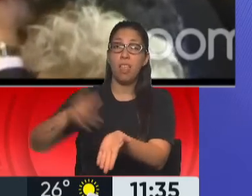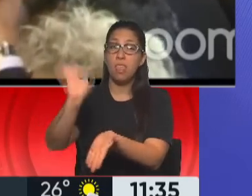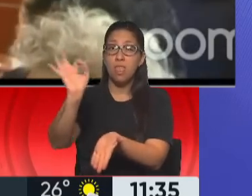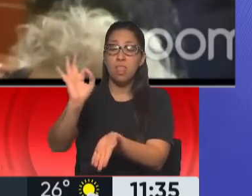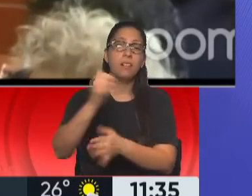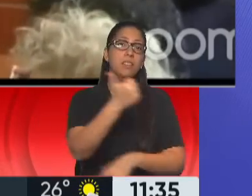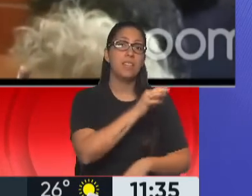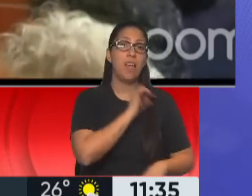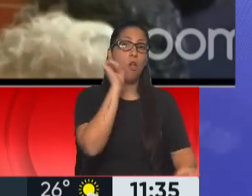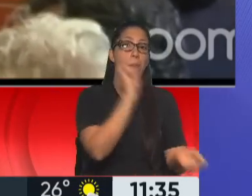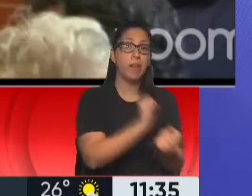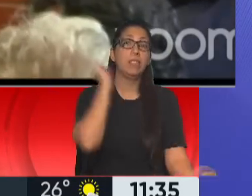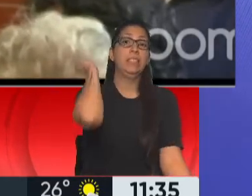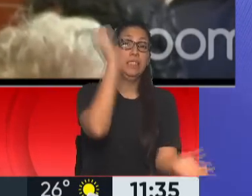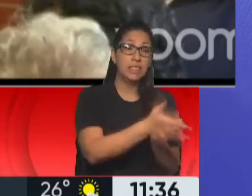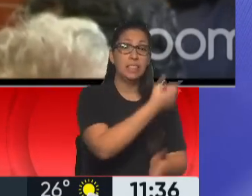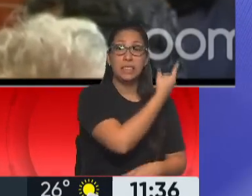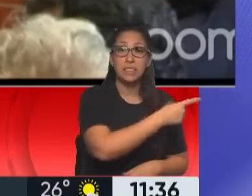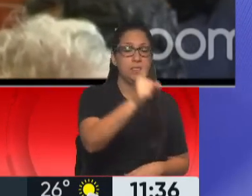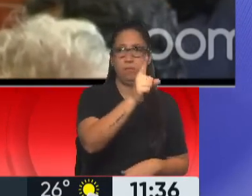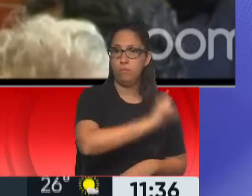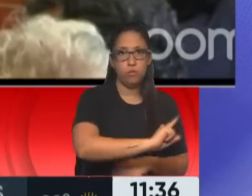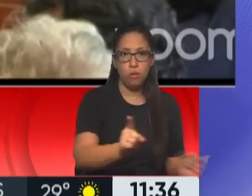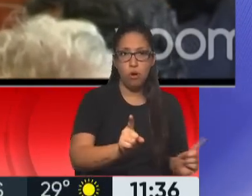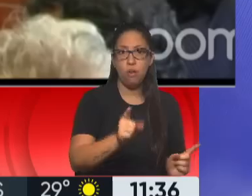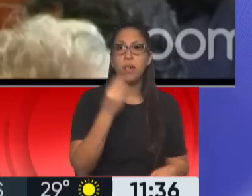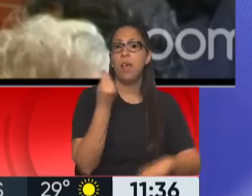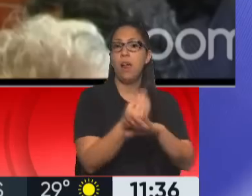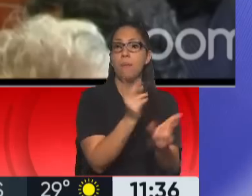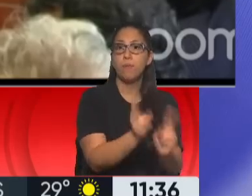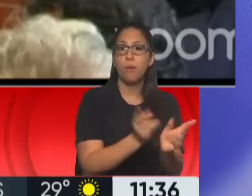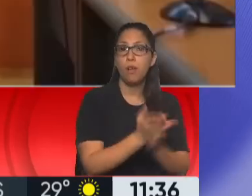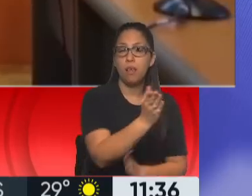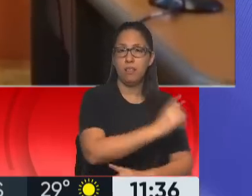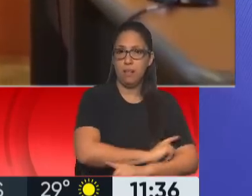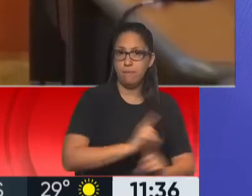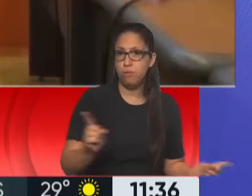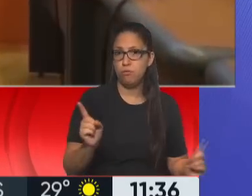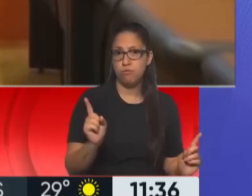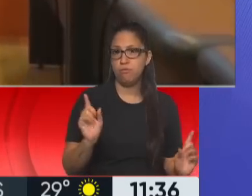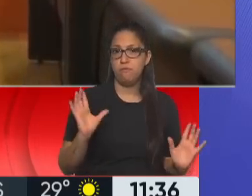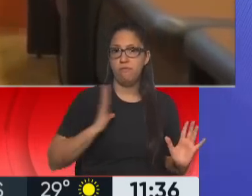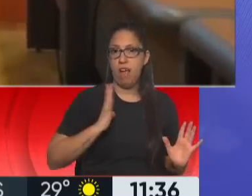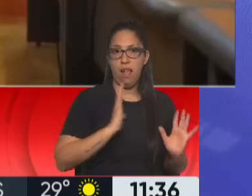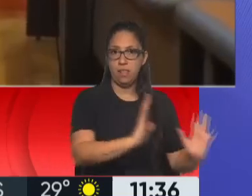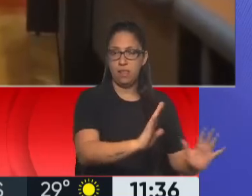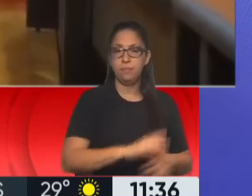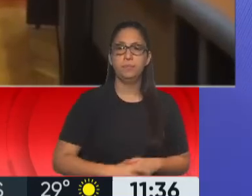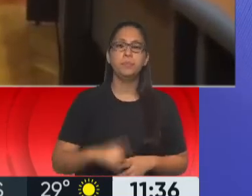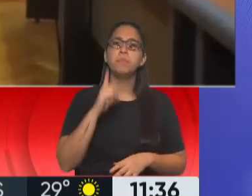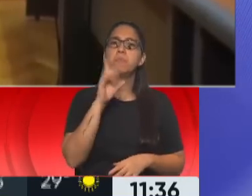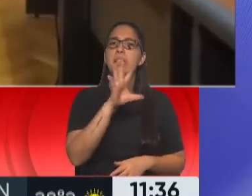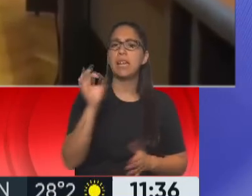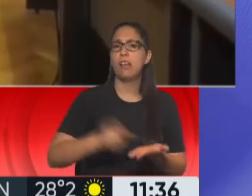6 años, la pena de 6 años de prisión, ni la inhabilitación para ejercer cargos públicos. Lourdes, consultarte más allá de lo que implican las 1.500 páginas